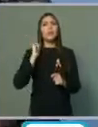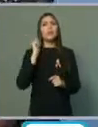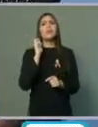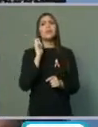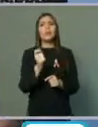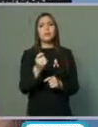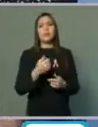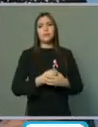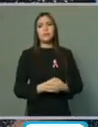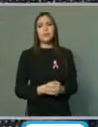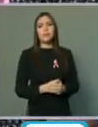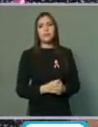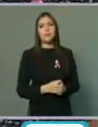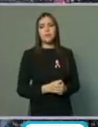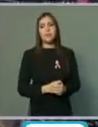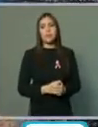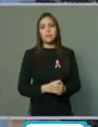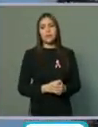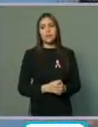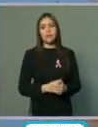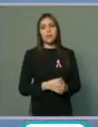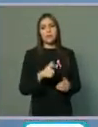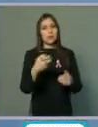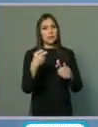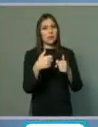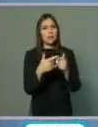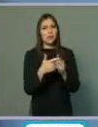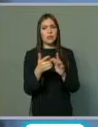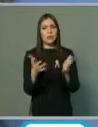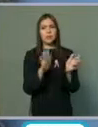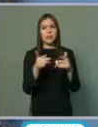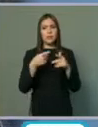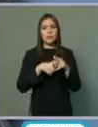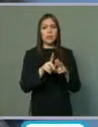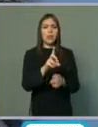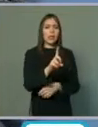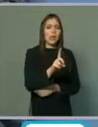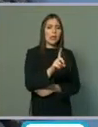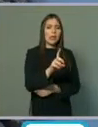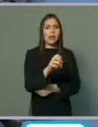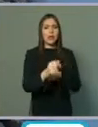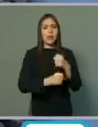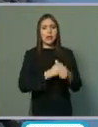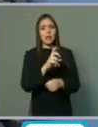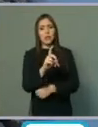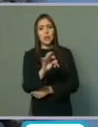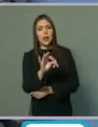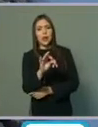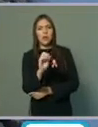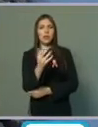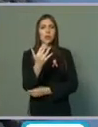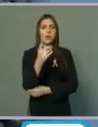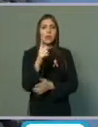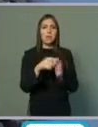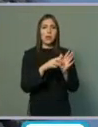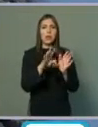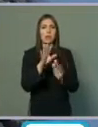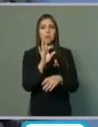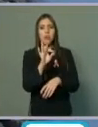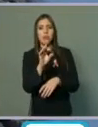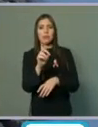¿no? Bueno, fue un grupo que surge, digamos, como en los entre 30, 40, 50, donde está Jorge Cuesta,